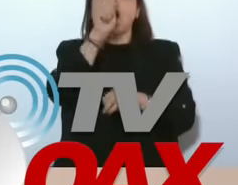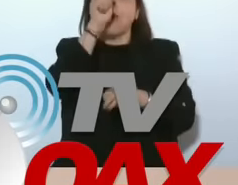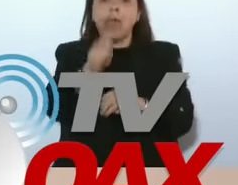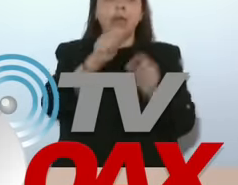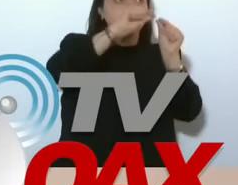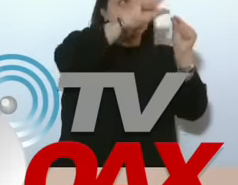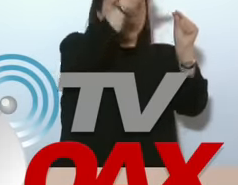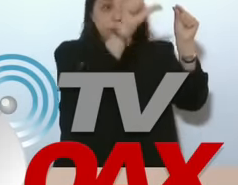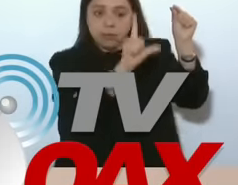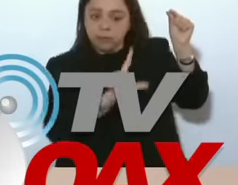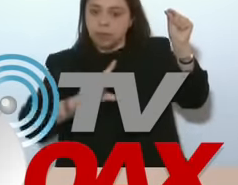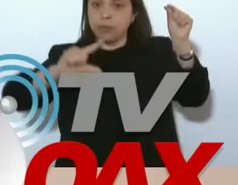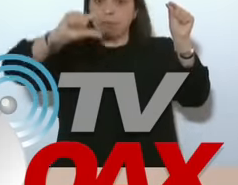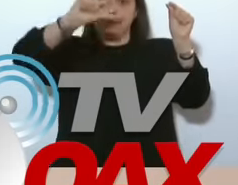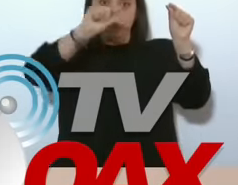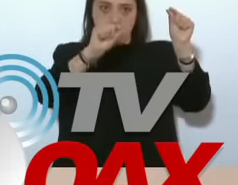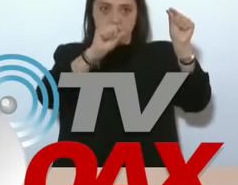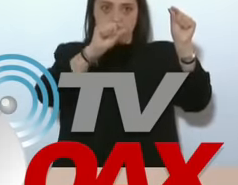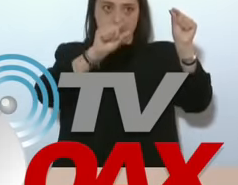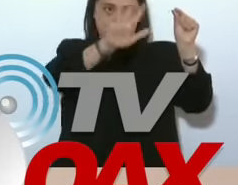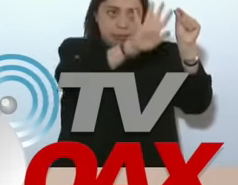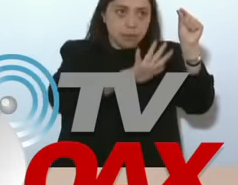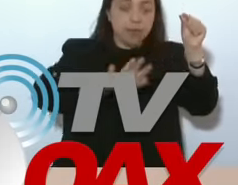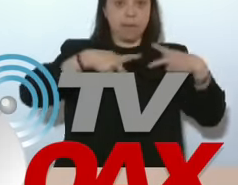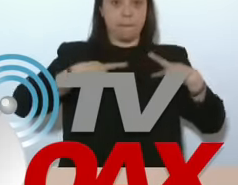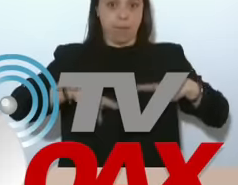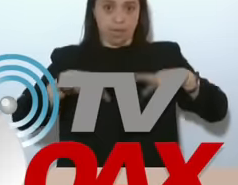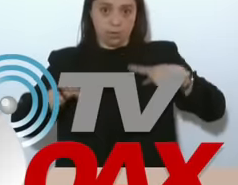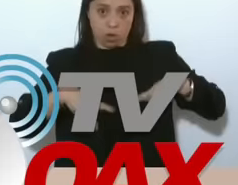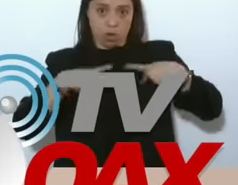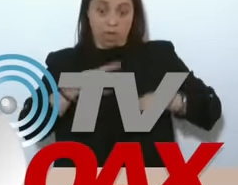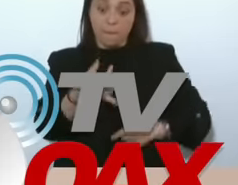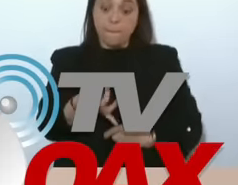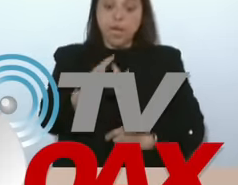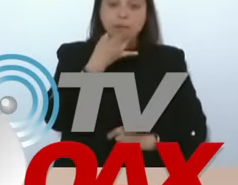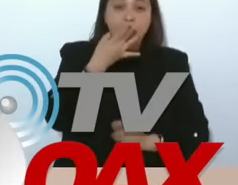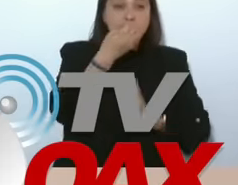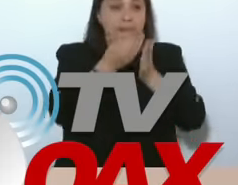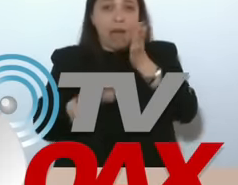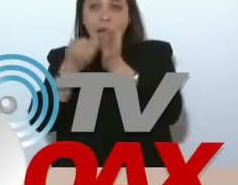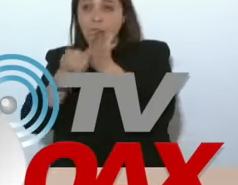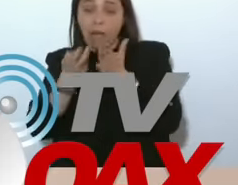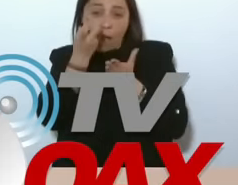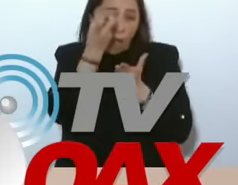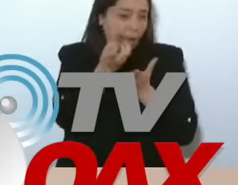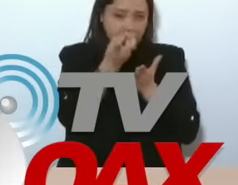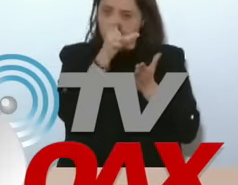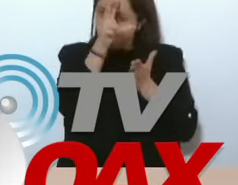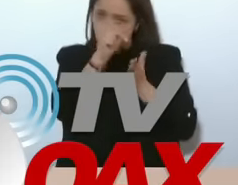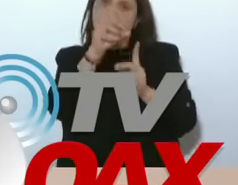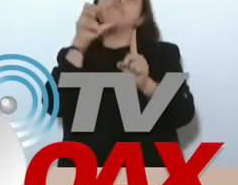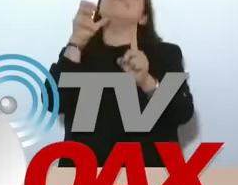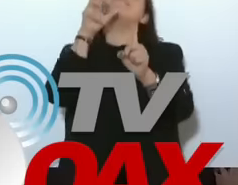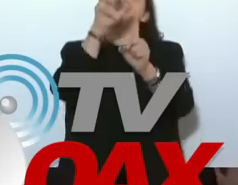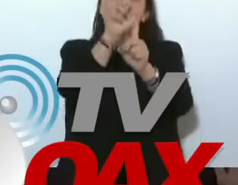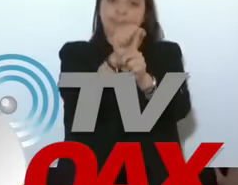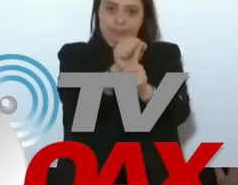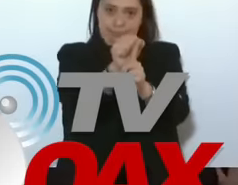lugar del país le falten sus medicinas. Ese es el